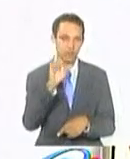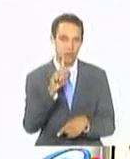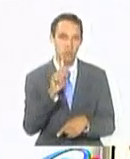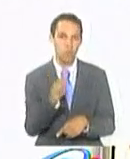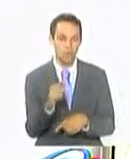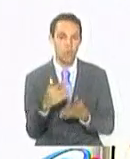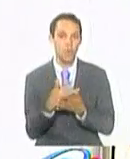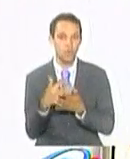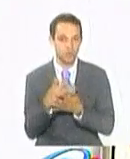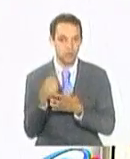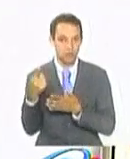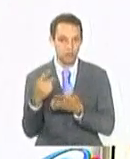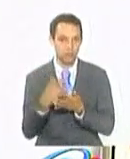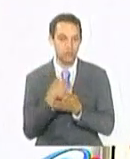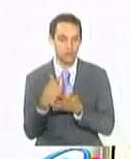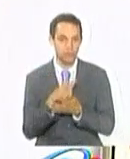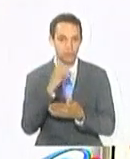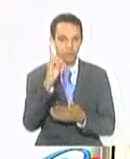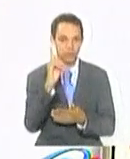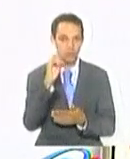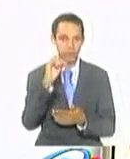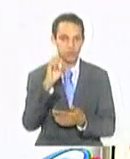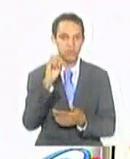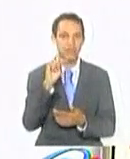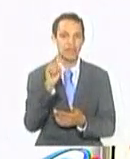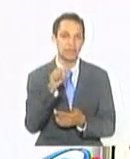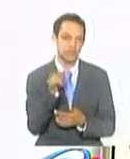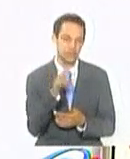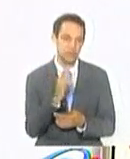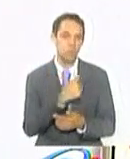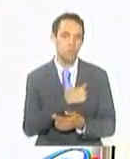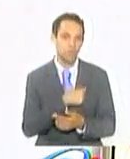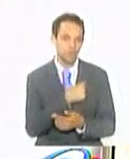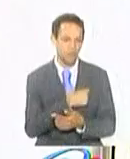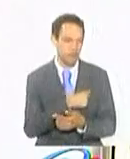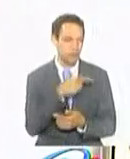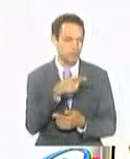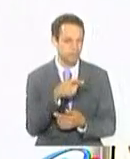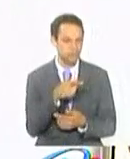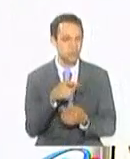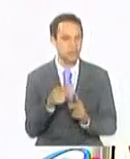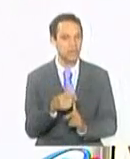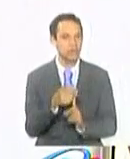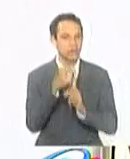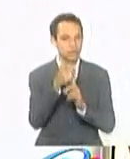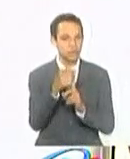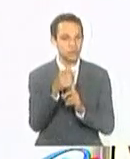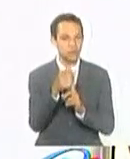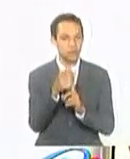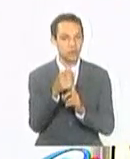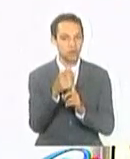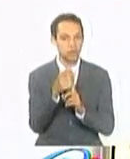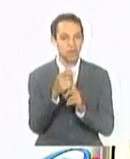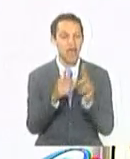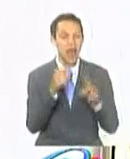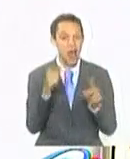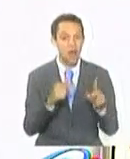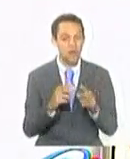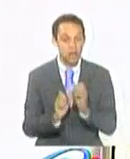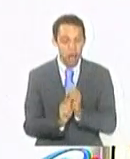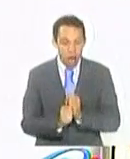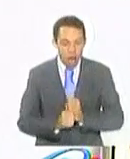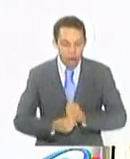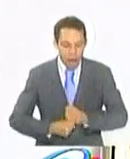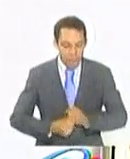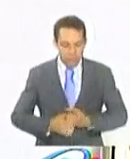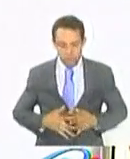hacen Denis giraldo dice por favor podría ser un especial sobre bulimia y una pregunta